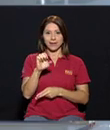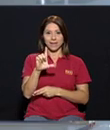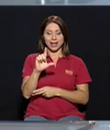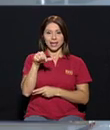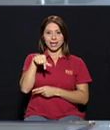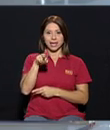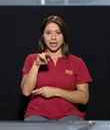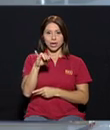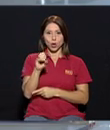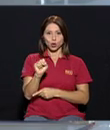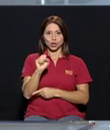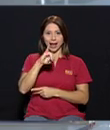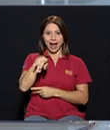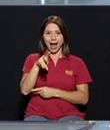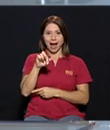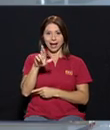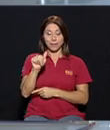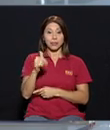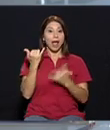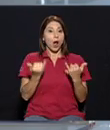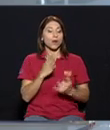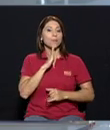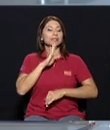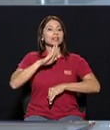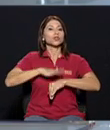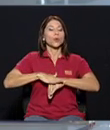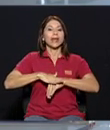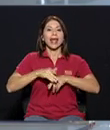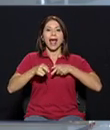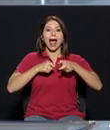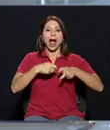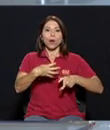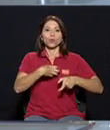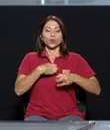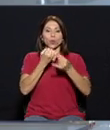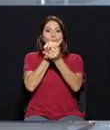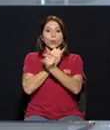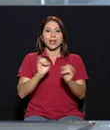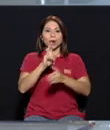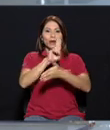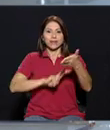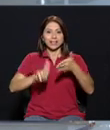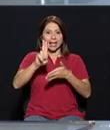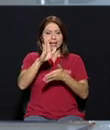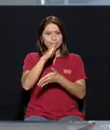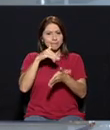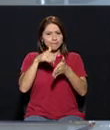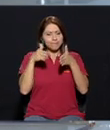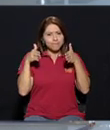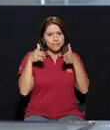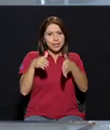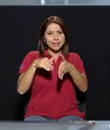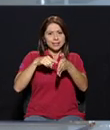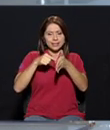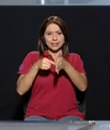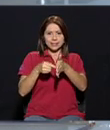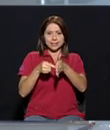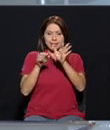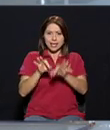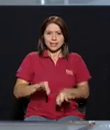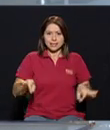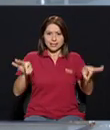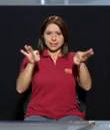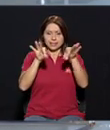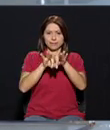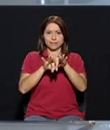Jara y en esta oportunidad vamos a hablar sobre autonomía universitaria, la esencia de la universidad, muy